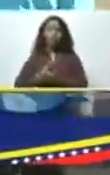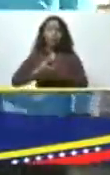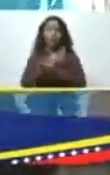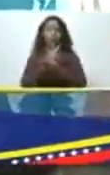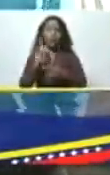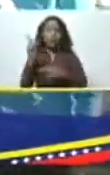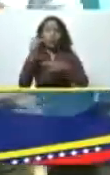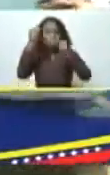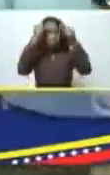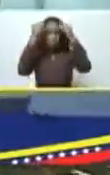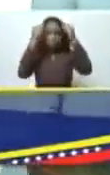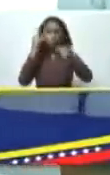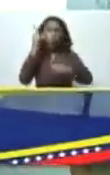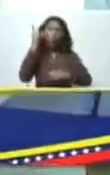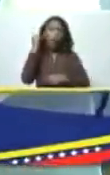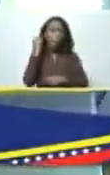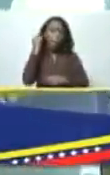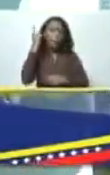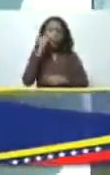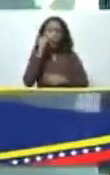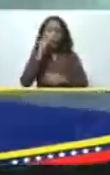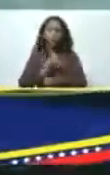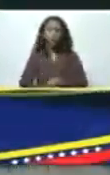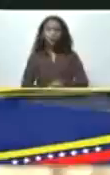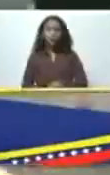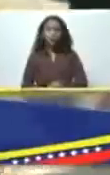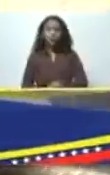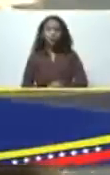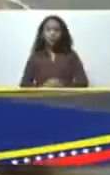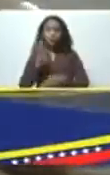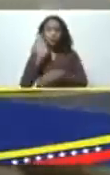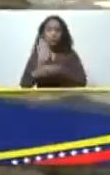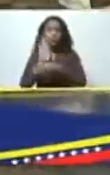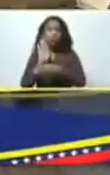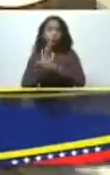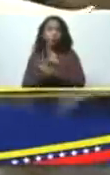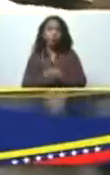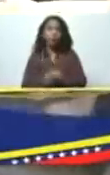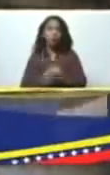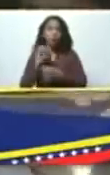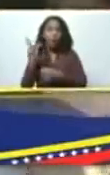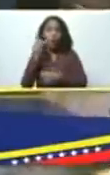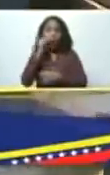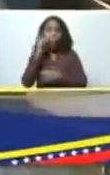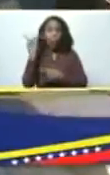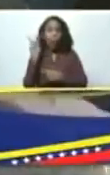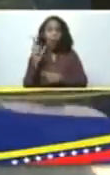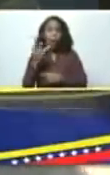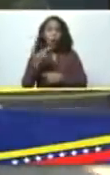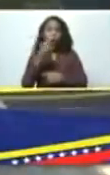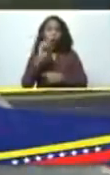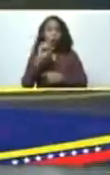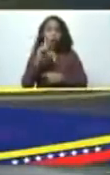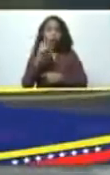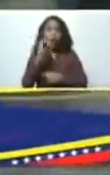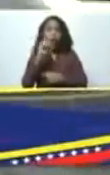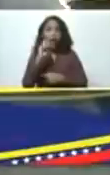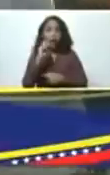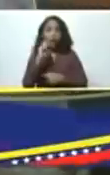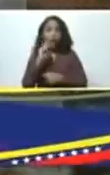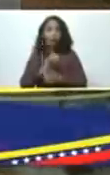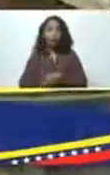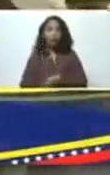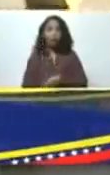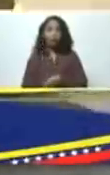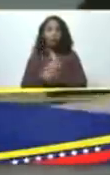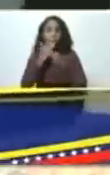de los cachos, hembras y machos. Que cuidarse. Este señorito se llama Goliat. Goliat,